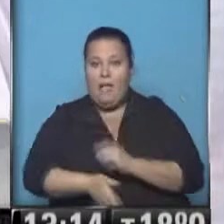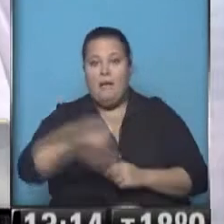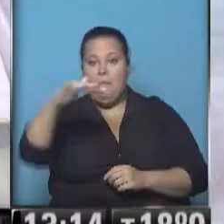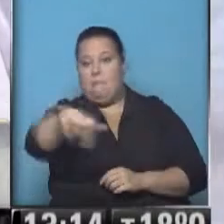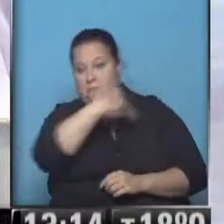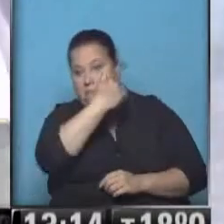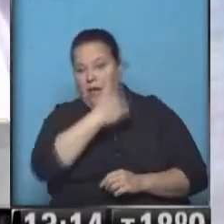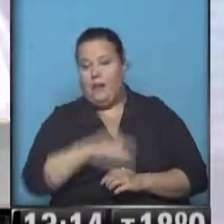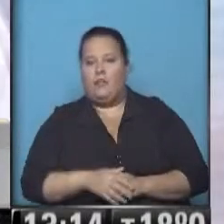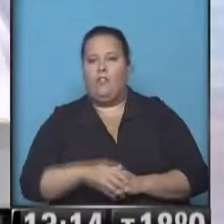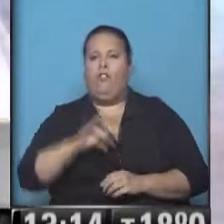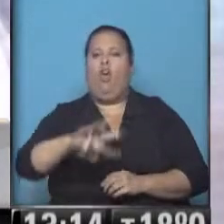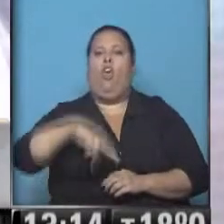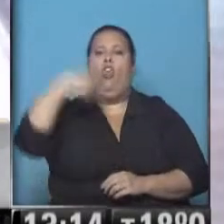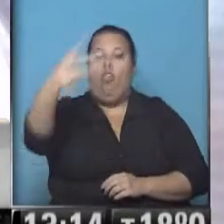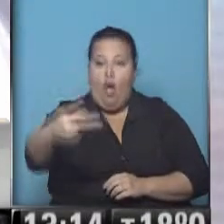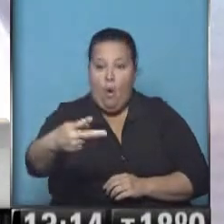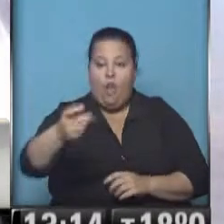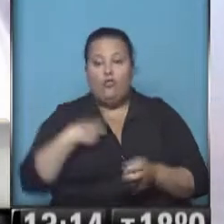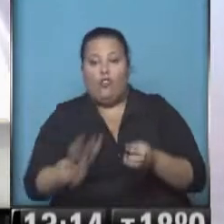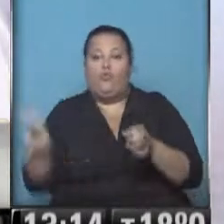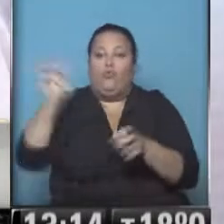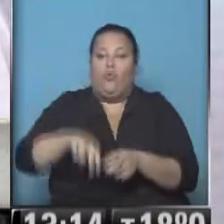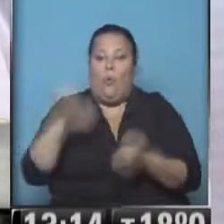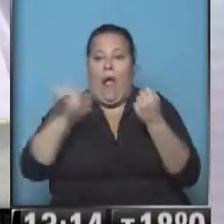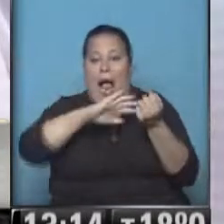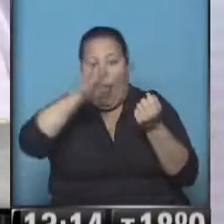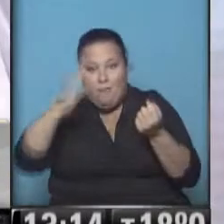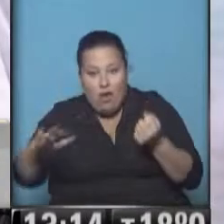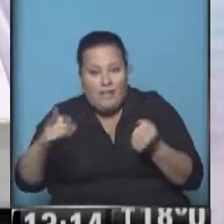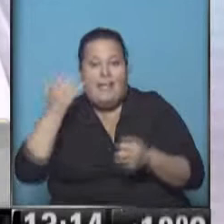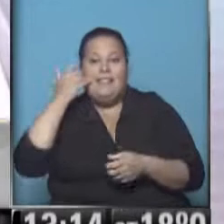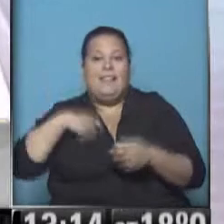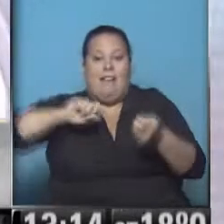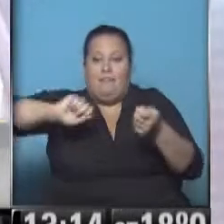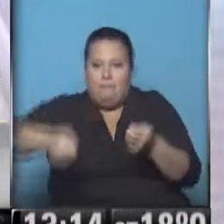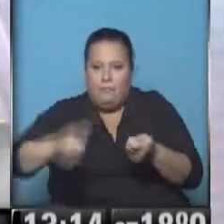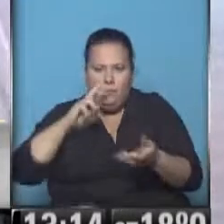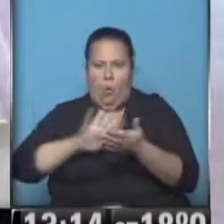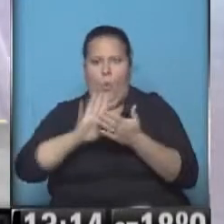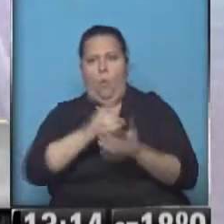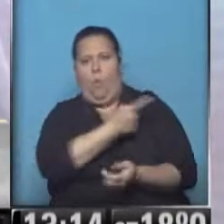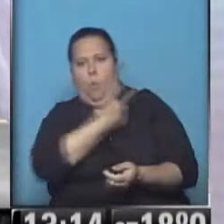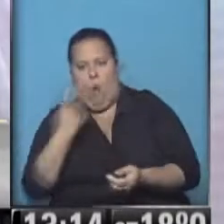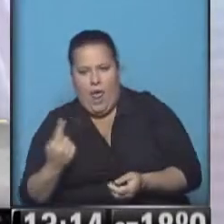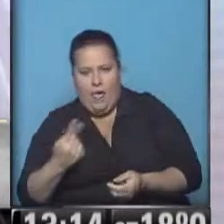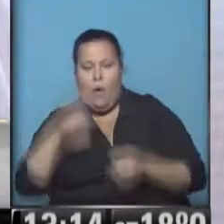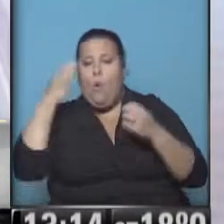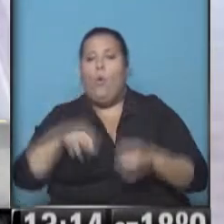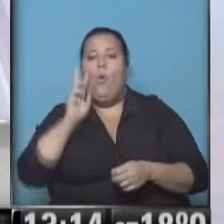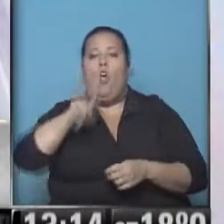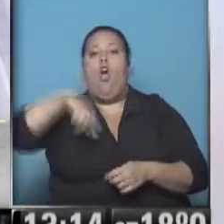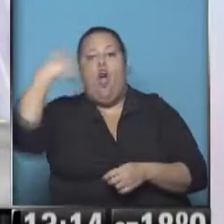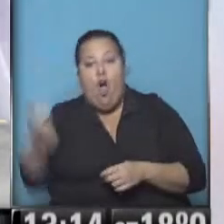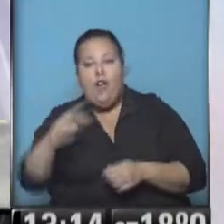lado. A las dos cuadras, o sea, cuando yo subo a mi camioneta, ya la voy a poner en marcha y los veo que vienen, que regresan. Y en eso veo que